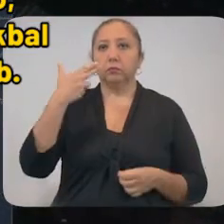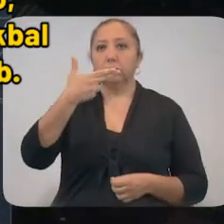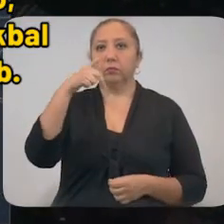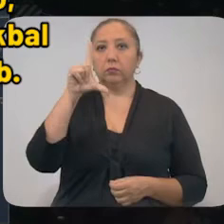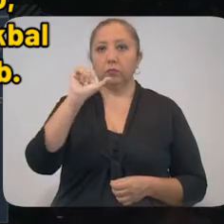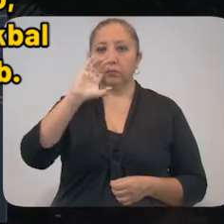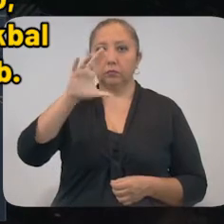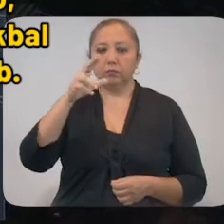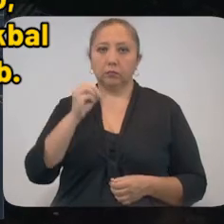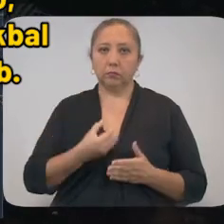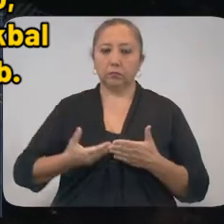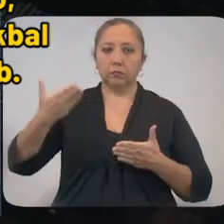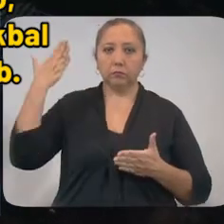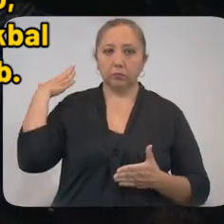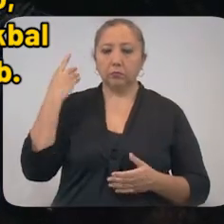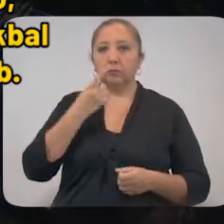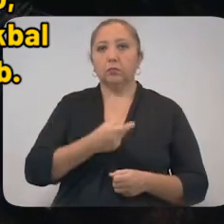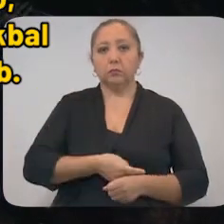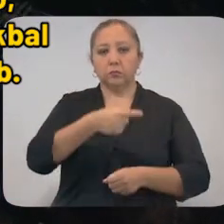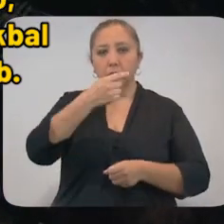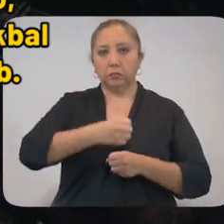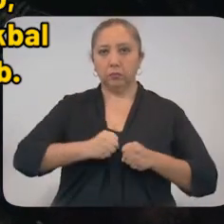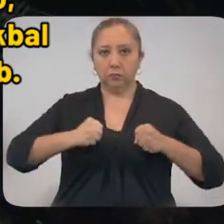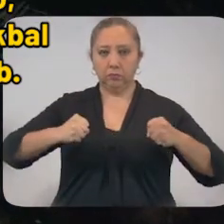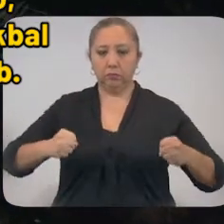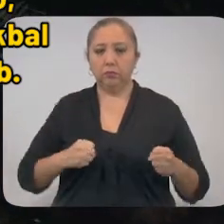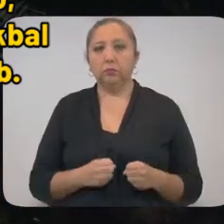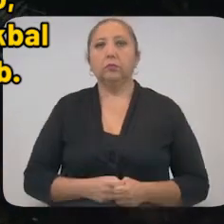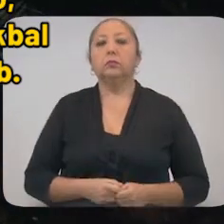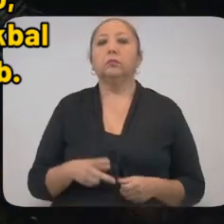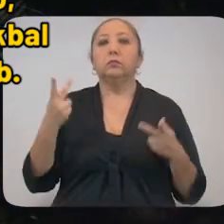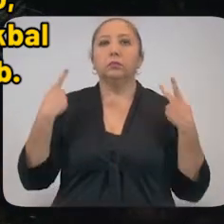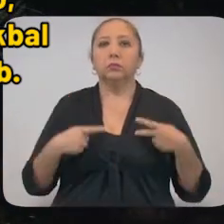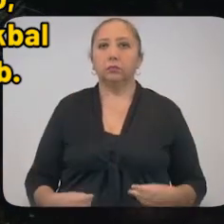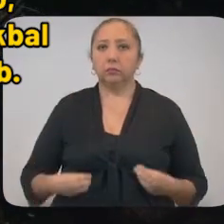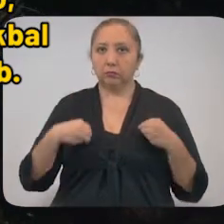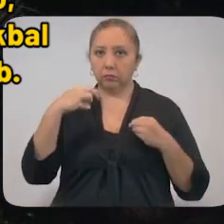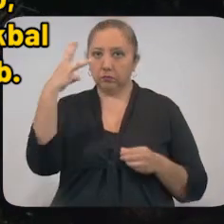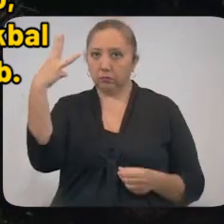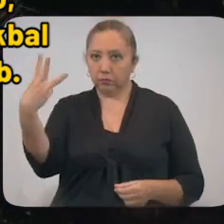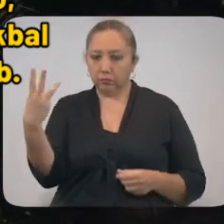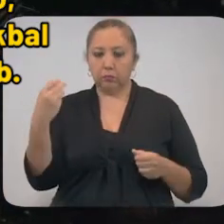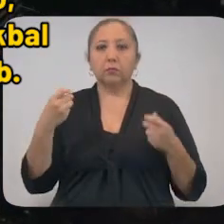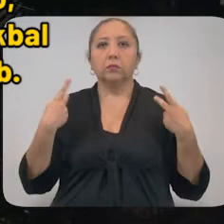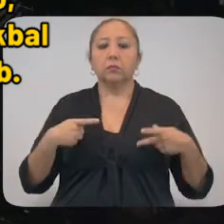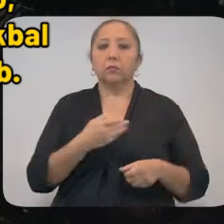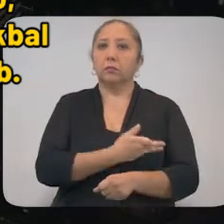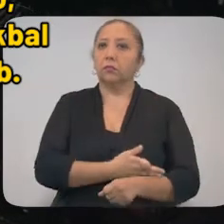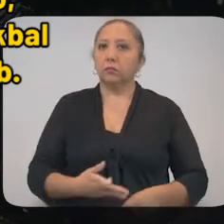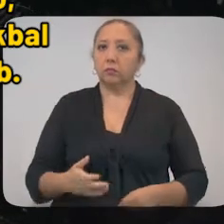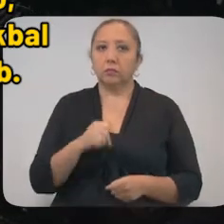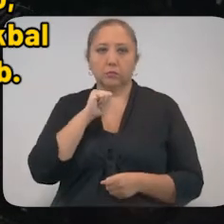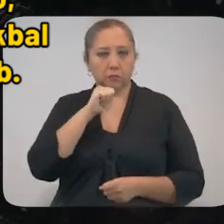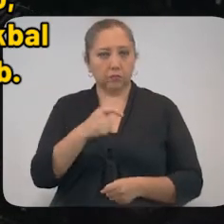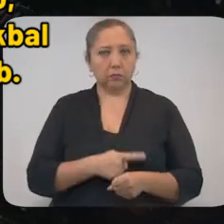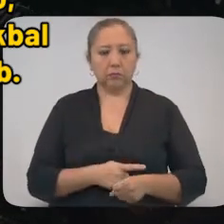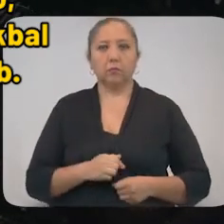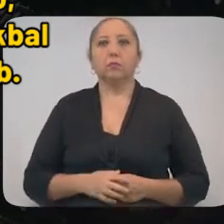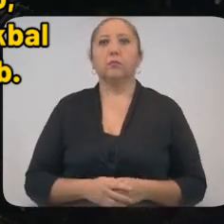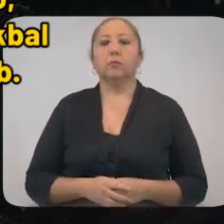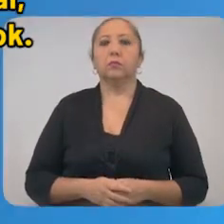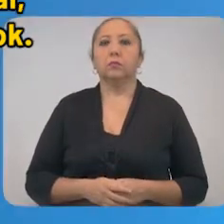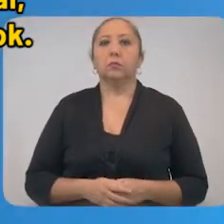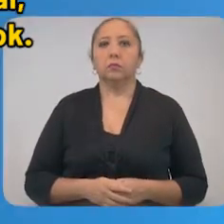Jalachó, con antecedentes médicos de hipertensión y obesidad. El paciente convivía con 3 contactos, los cuales se reportan